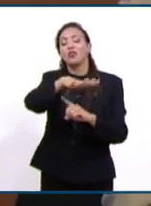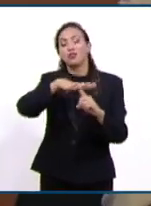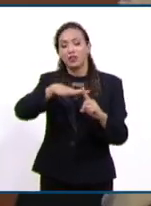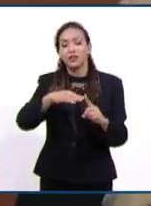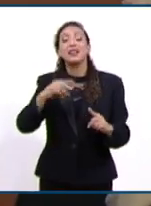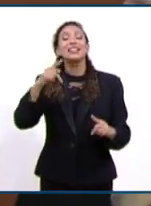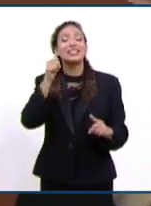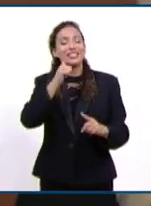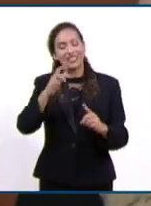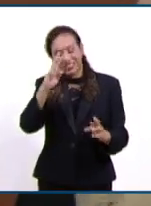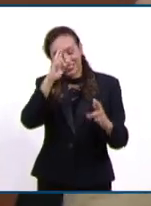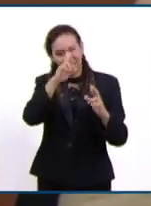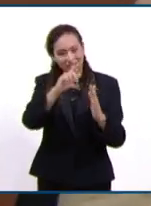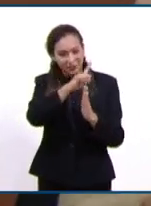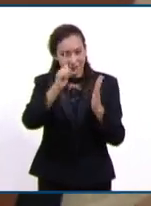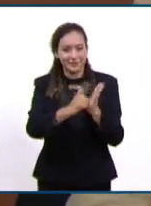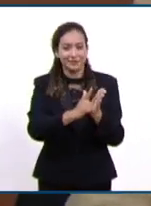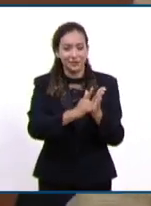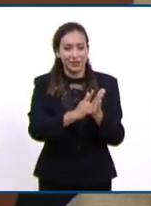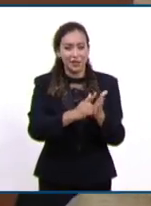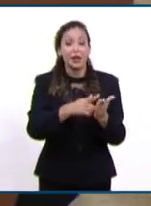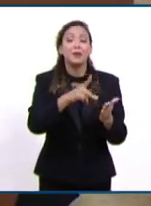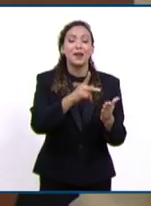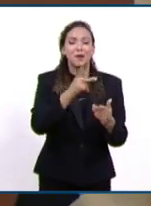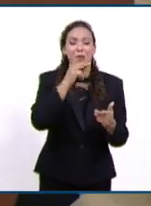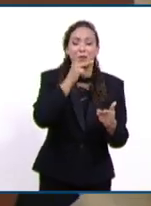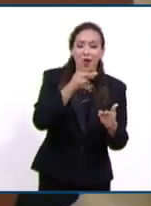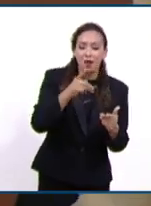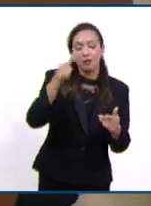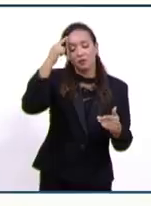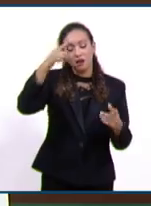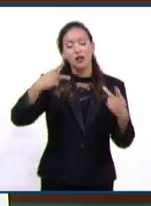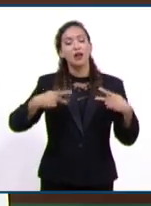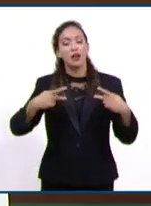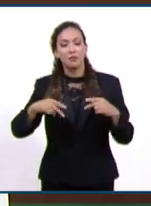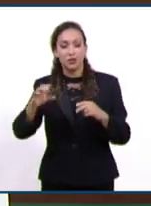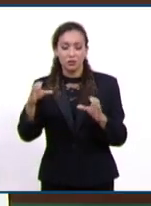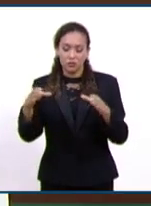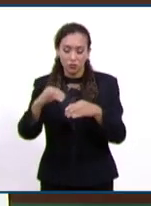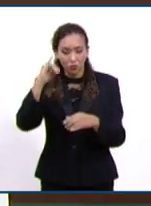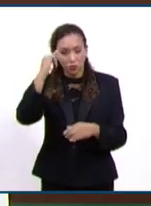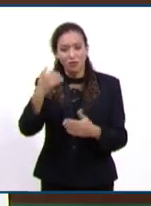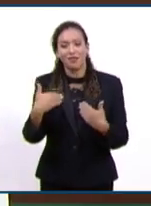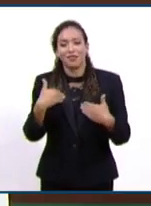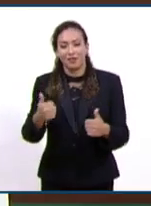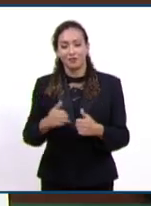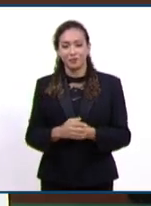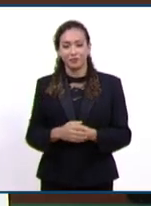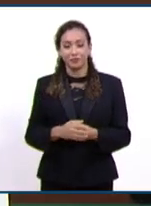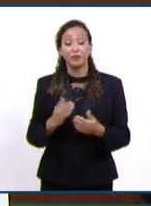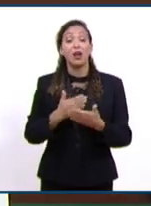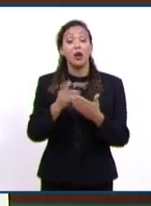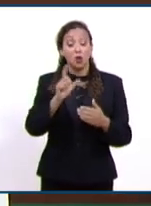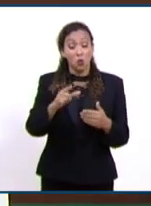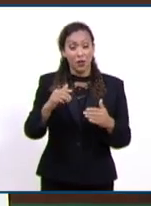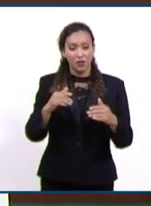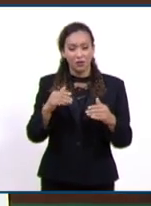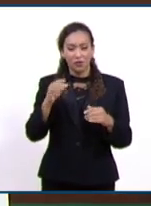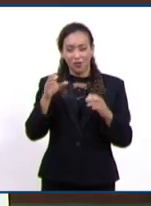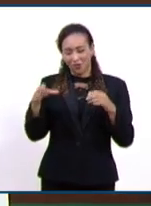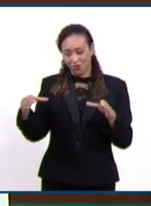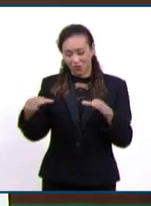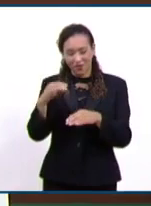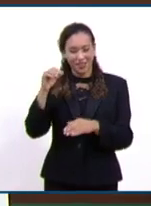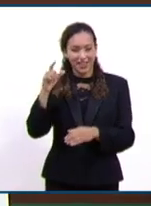la ley, pero en un lenguaje pues que la población la entendiera. Reivindicar el uso de las lenguas indígenas nos